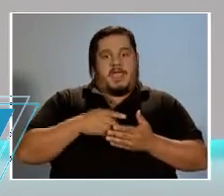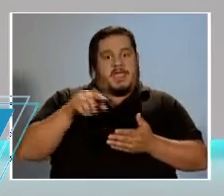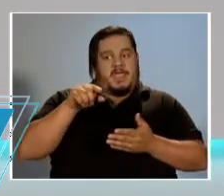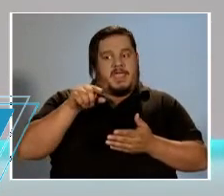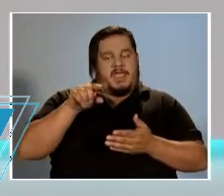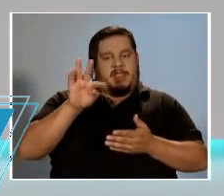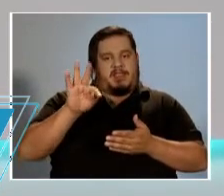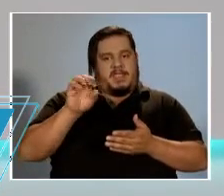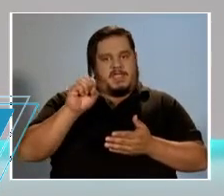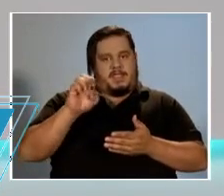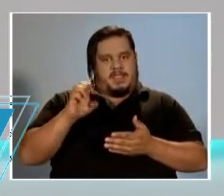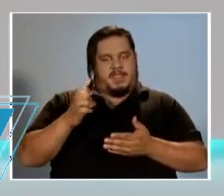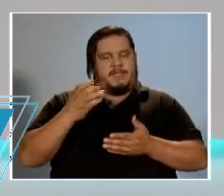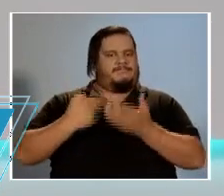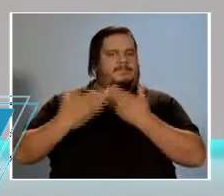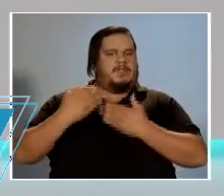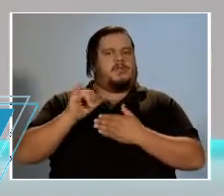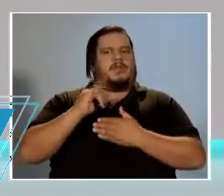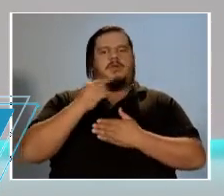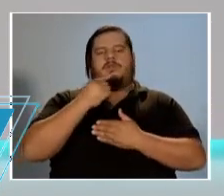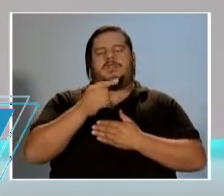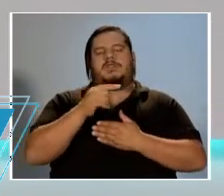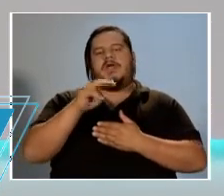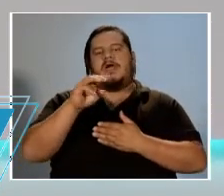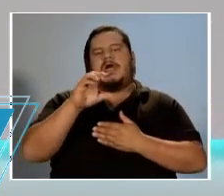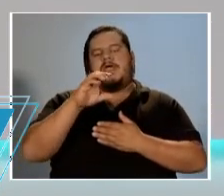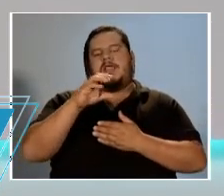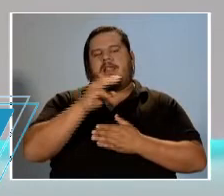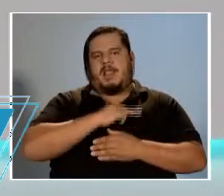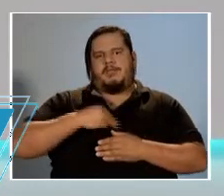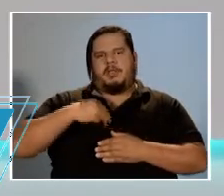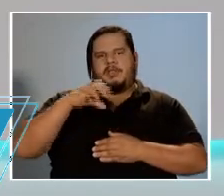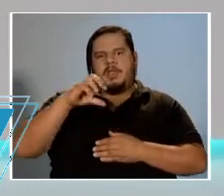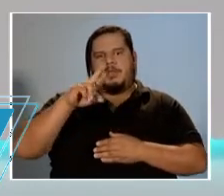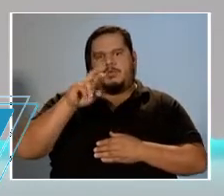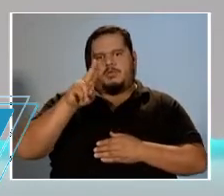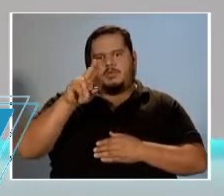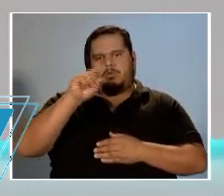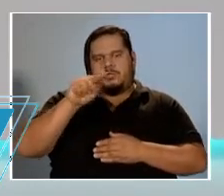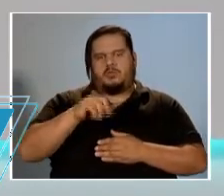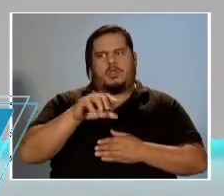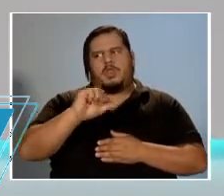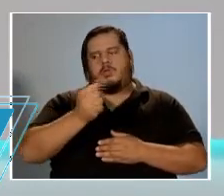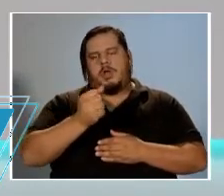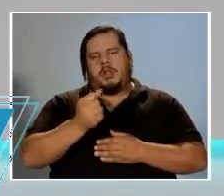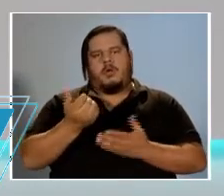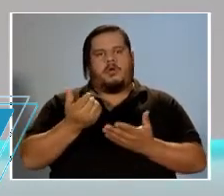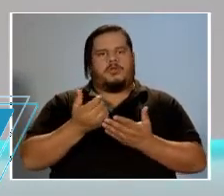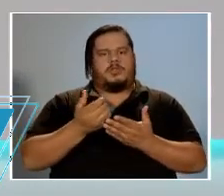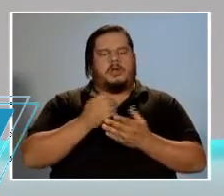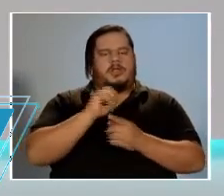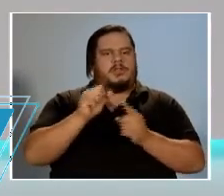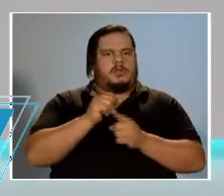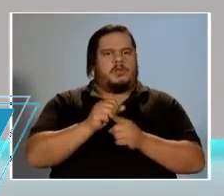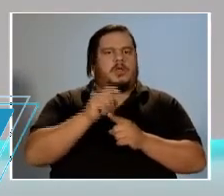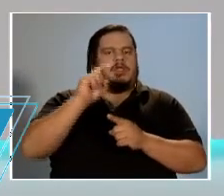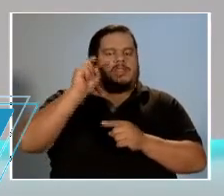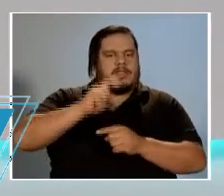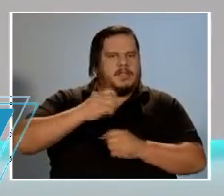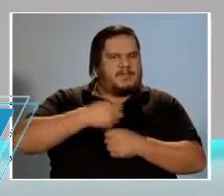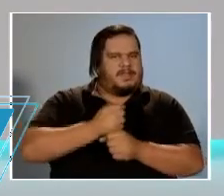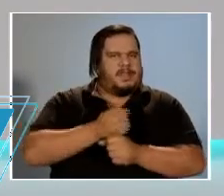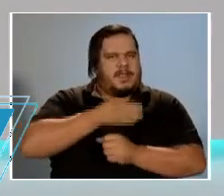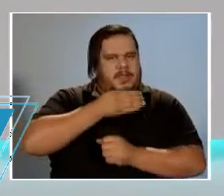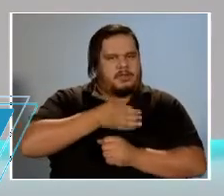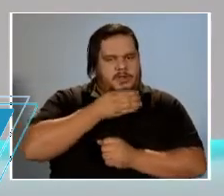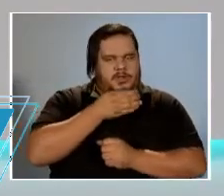ahora en la nota anterior el magistrado Cruz, de que el Tribunal Supremo de Elecciones y cualquier otro órgano constitucional a que haya que hacerle consultas según la